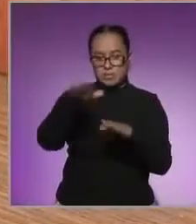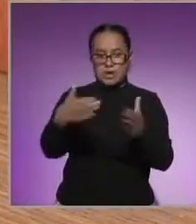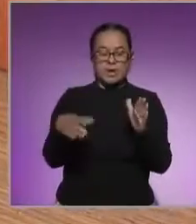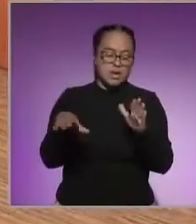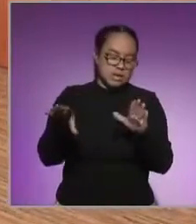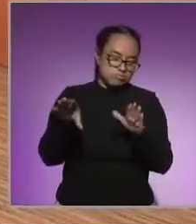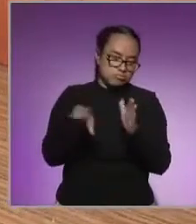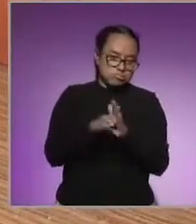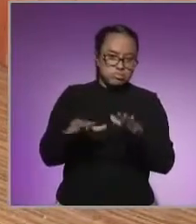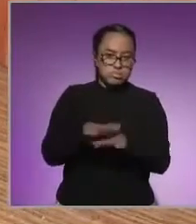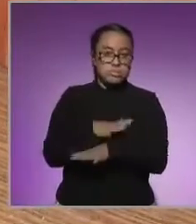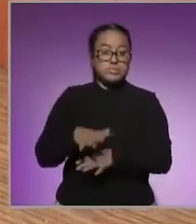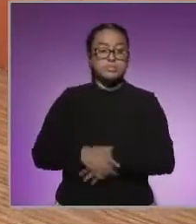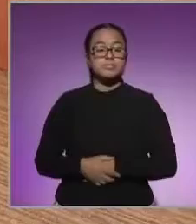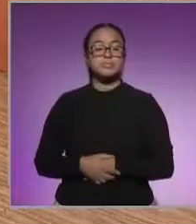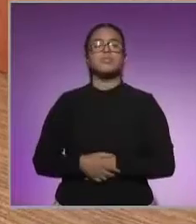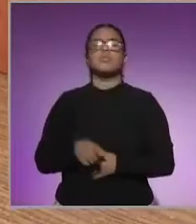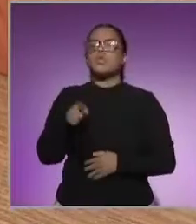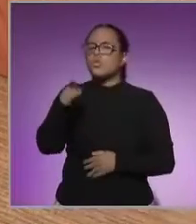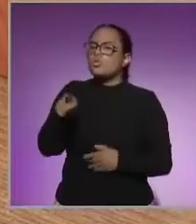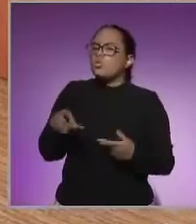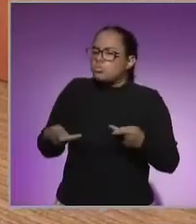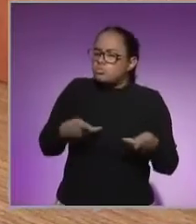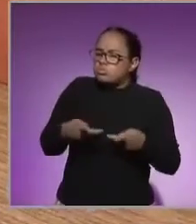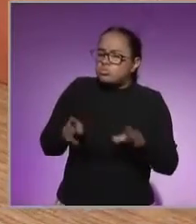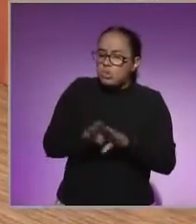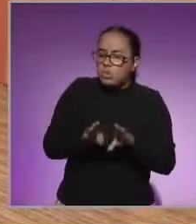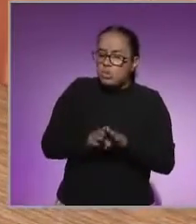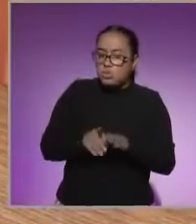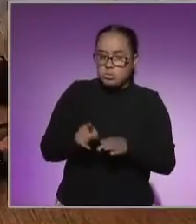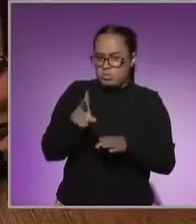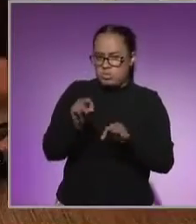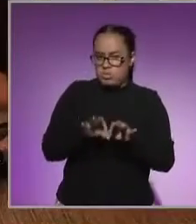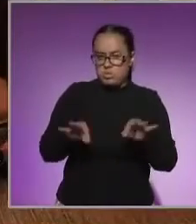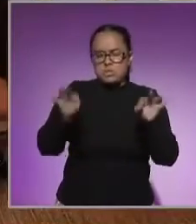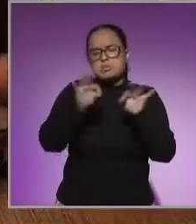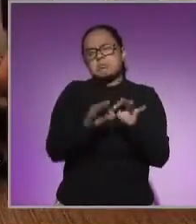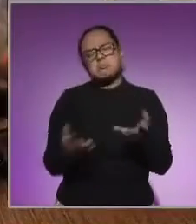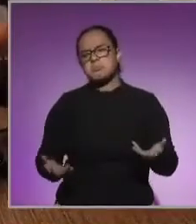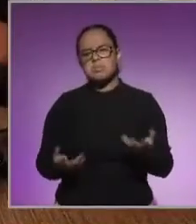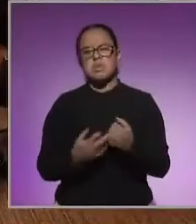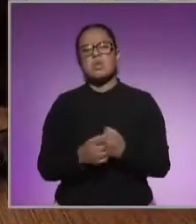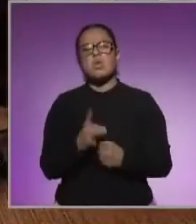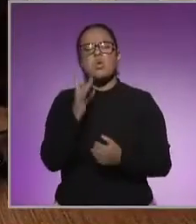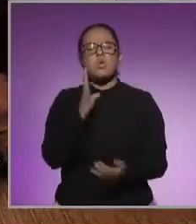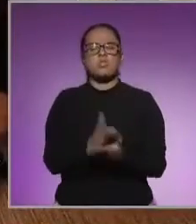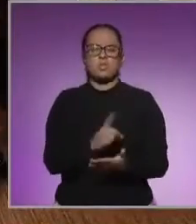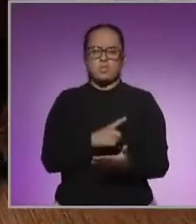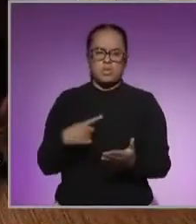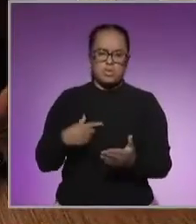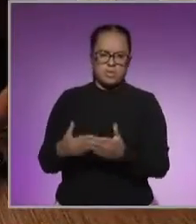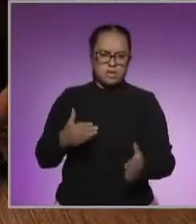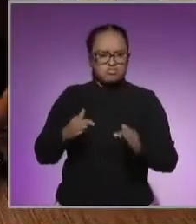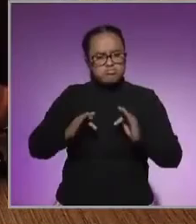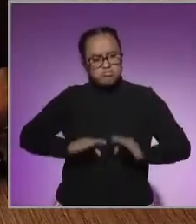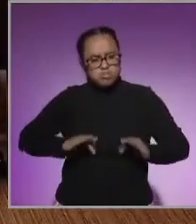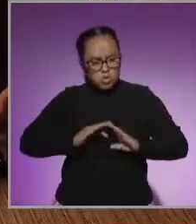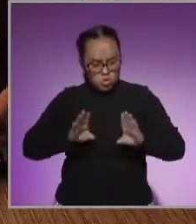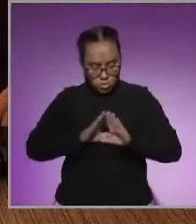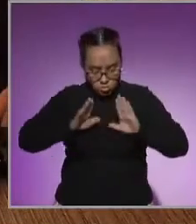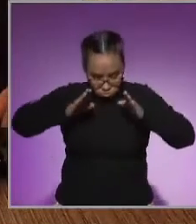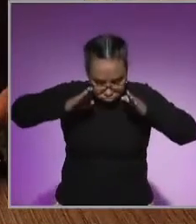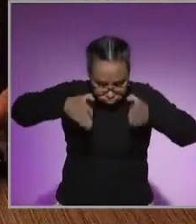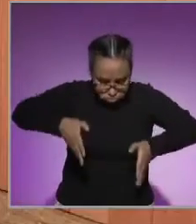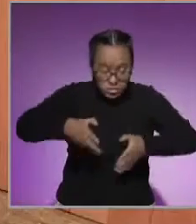bueno cómo te preparás no es nada importante sabes no es sólo tratar de relajar la tratar de concentrarse y